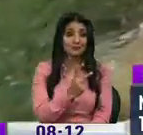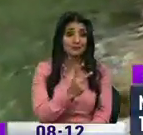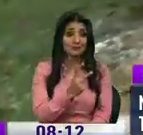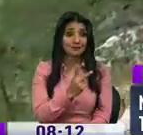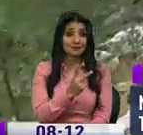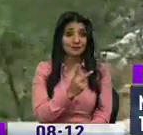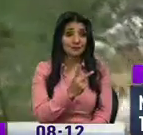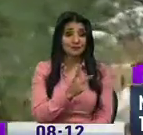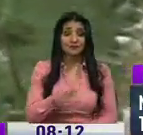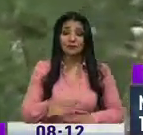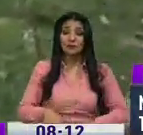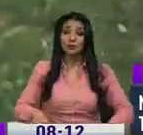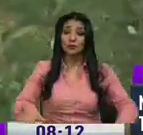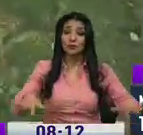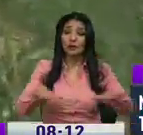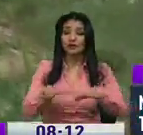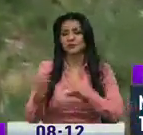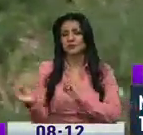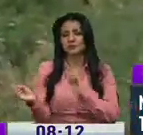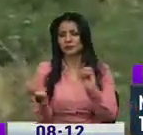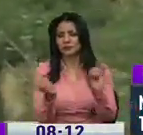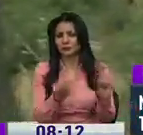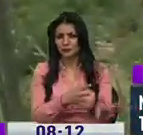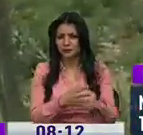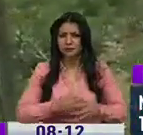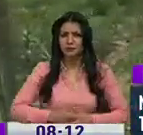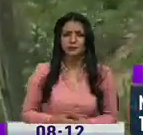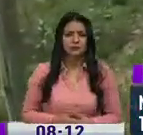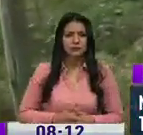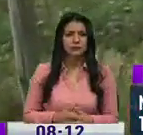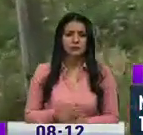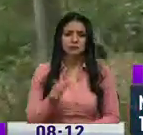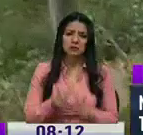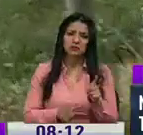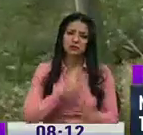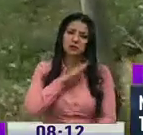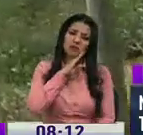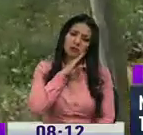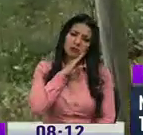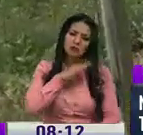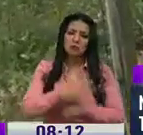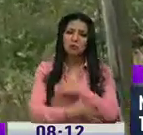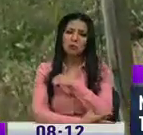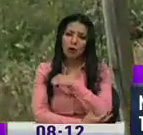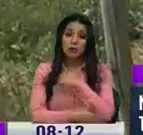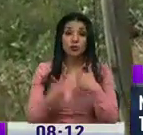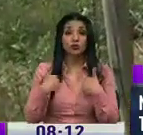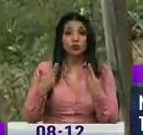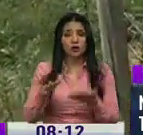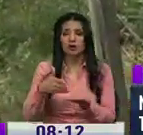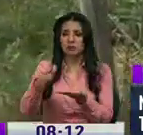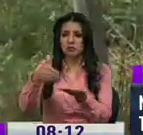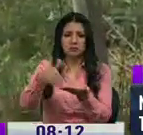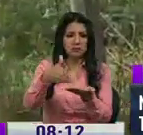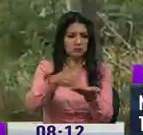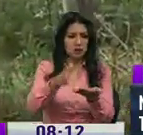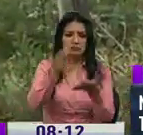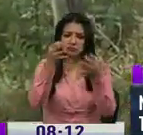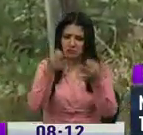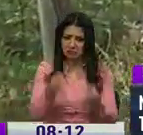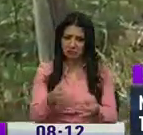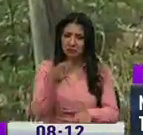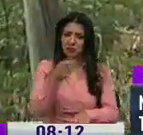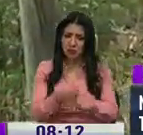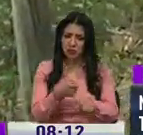cuenta, es un sector que se encuentra abandonado, lo cual están entrando los indigentes. Aquí se tendría que tomar temas ya puntuales